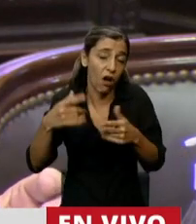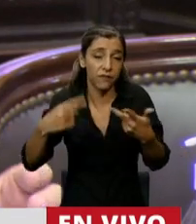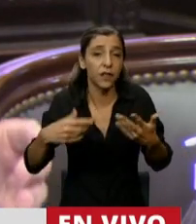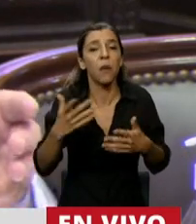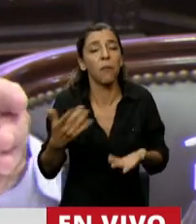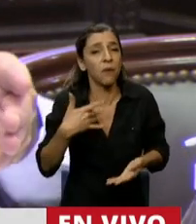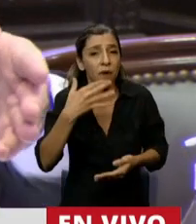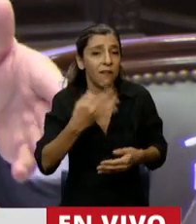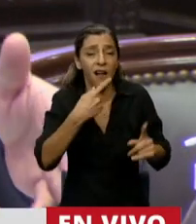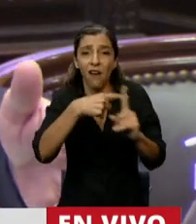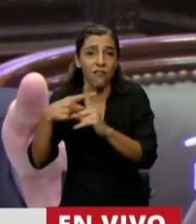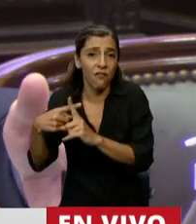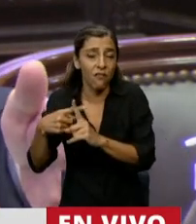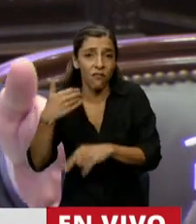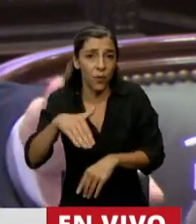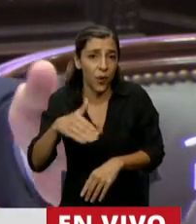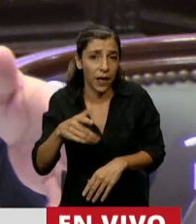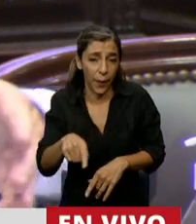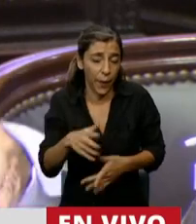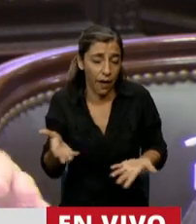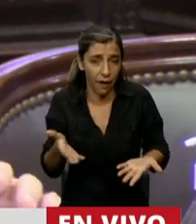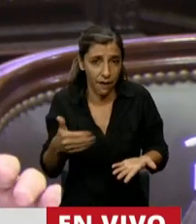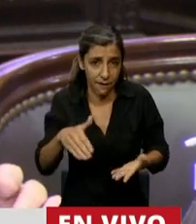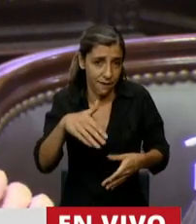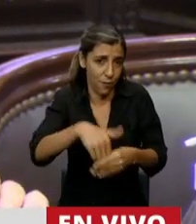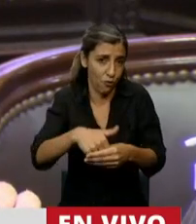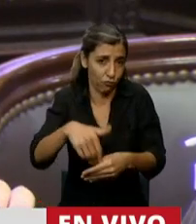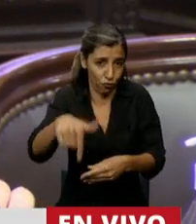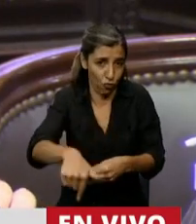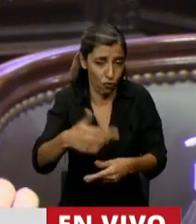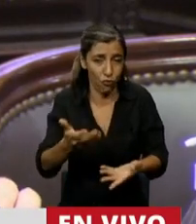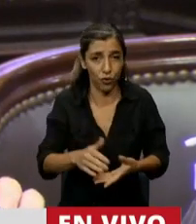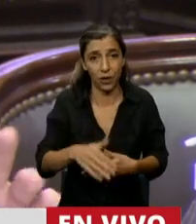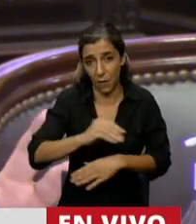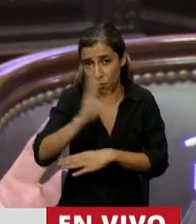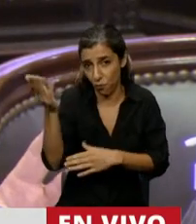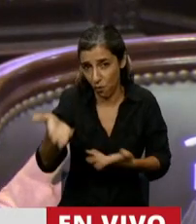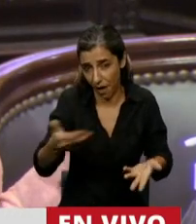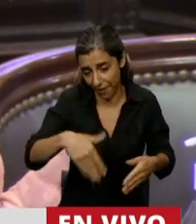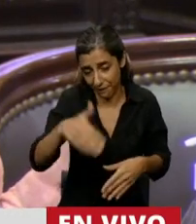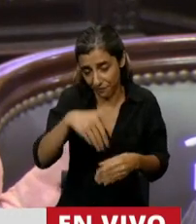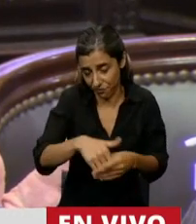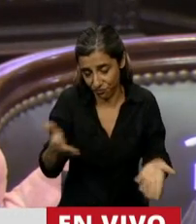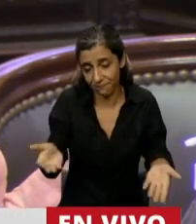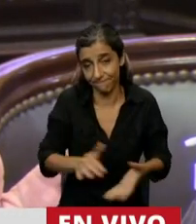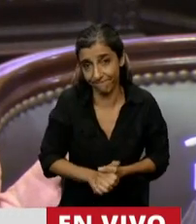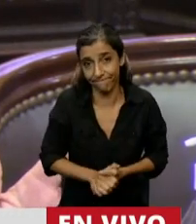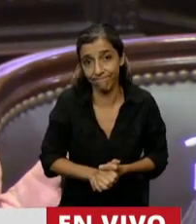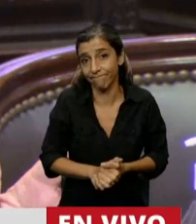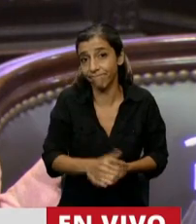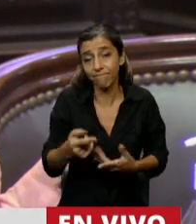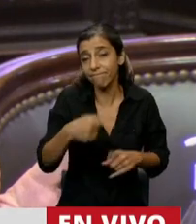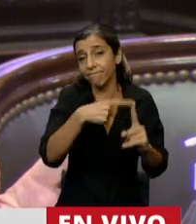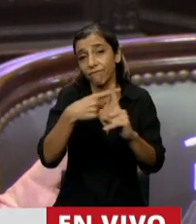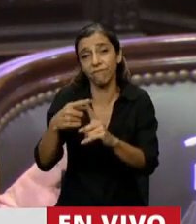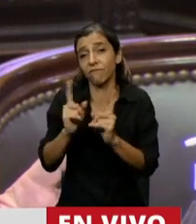la fórmula que se va a resolver en la votación de esta madrugada, yo la verdad que es la que rigió